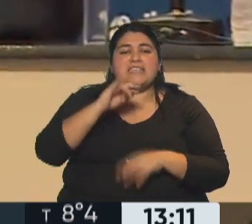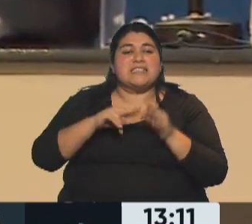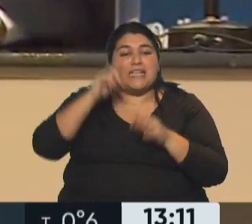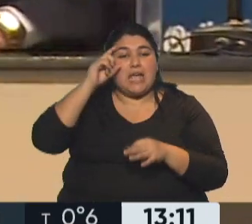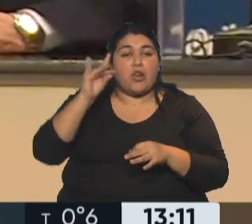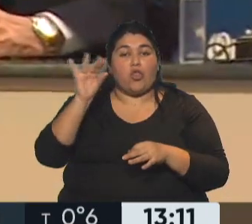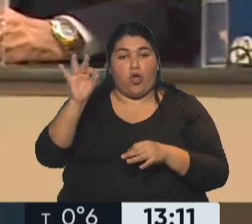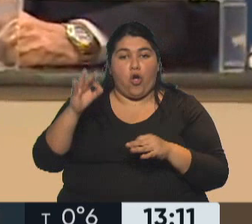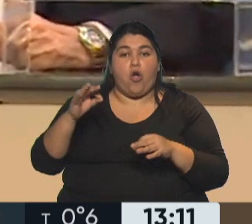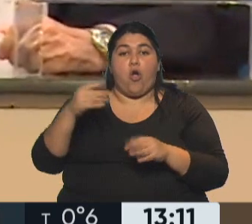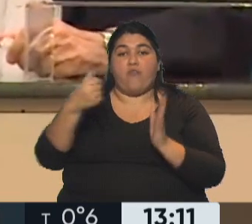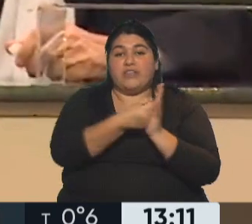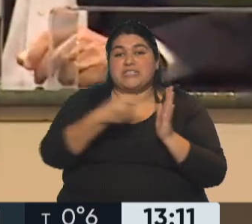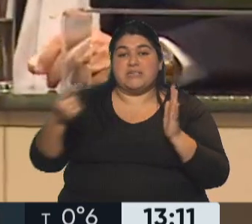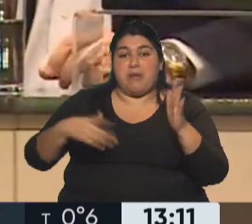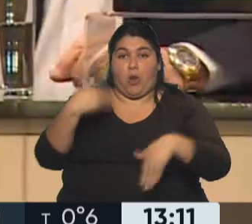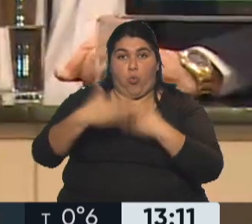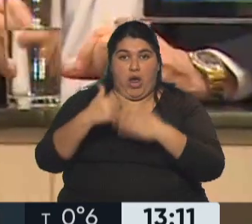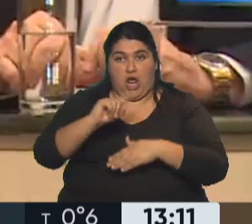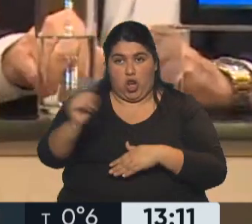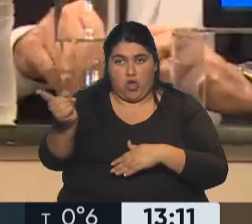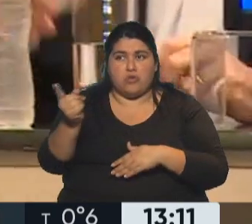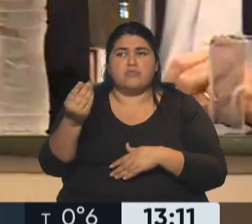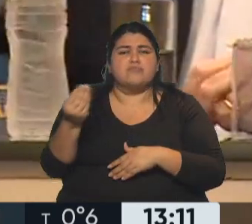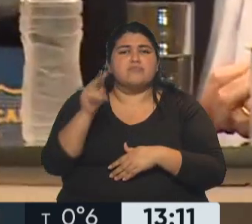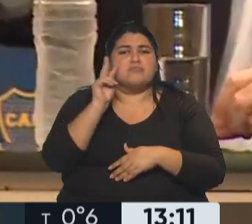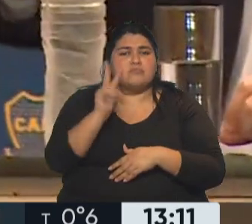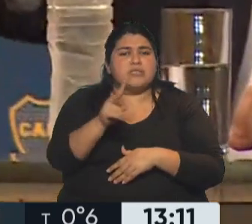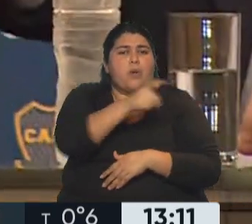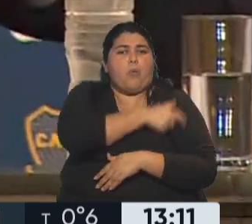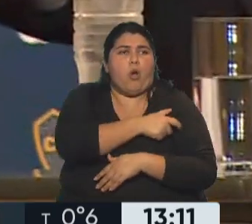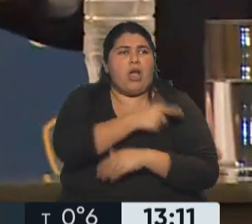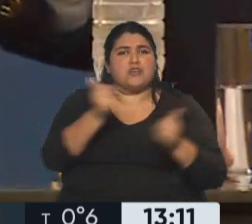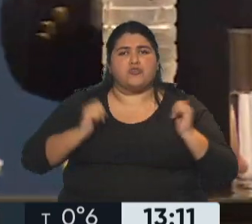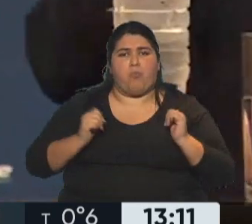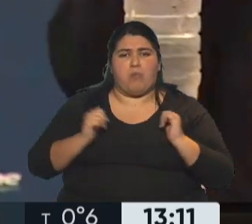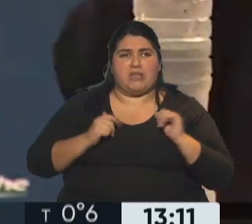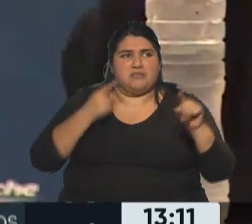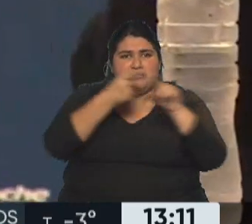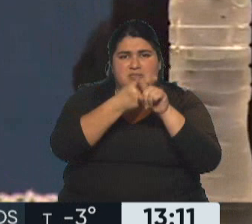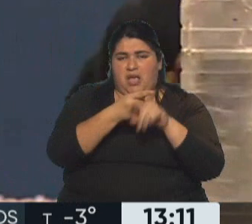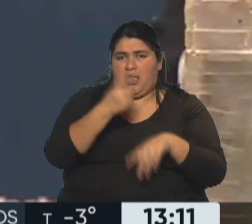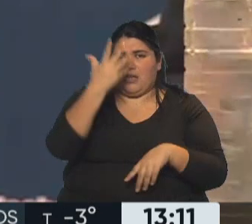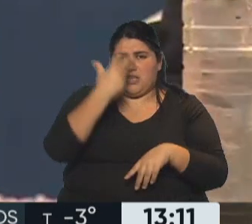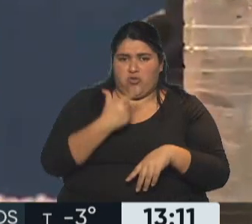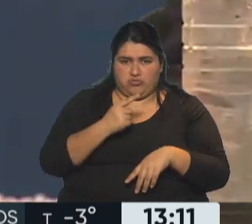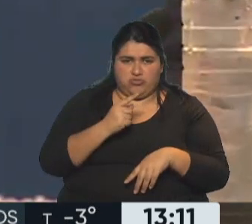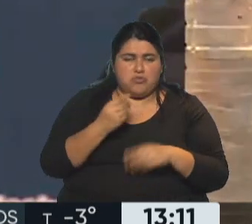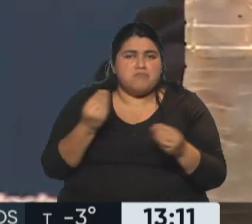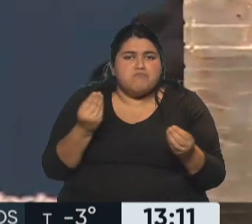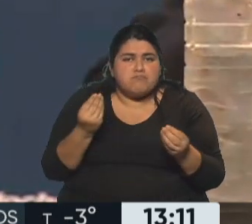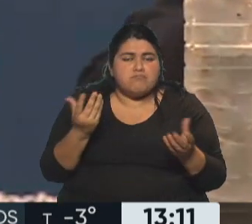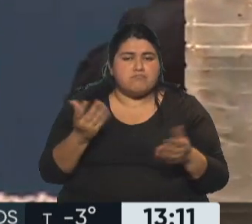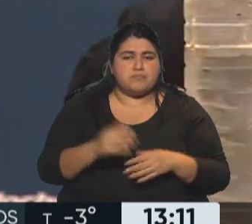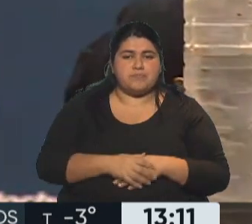semana, ¿qué viste para que el capitán de Boca fuera suplente frente a San Lorenzo y puedas explicar y aclarar todo lo que se